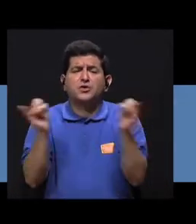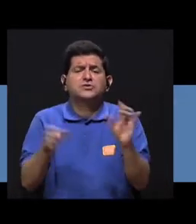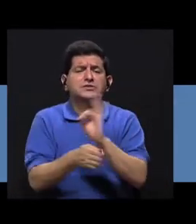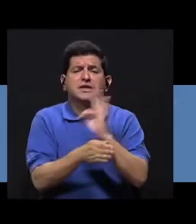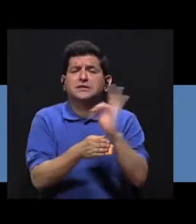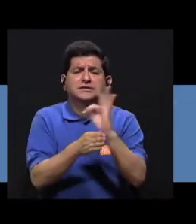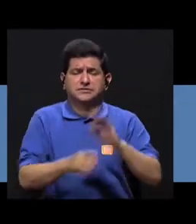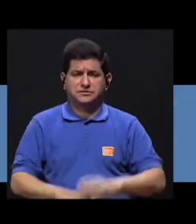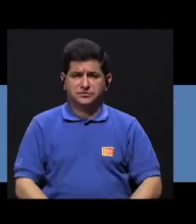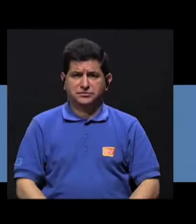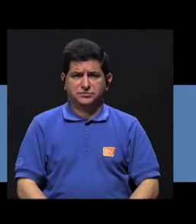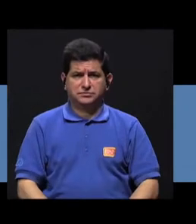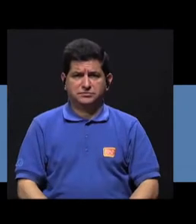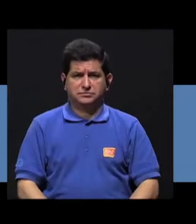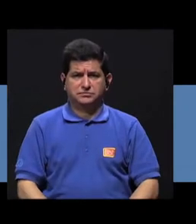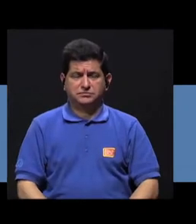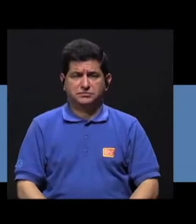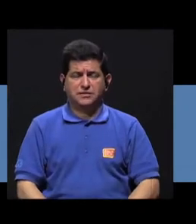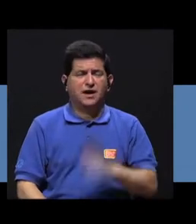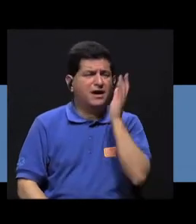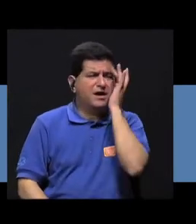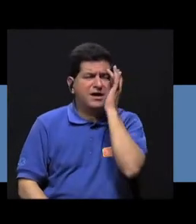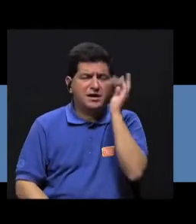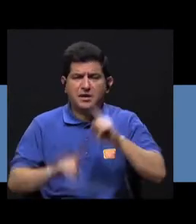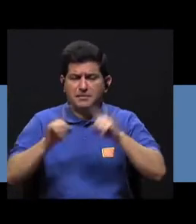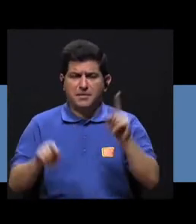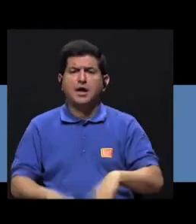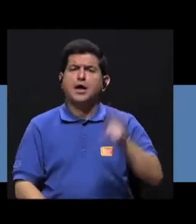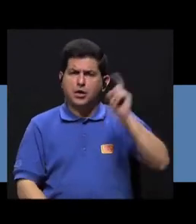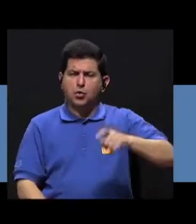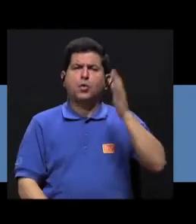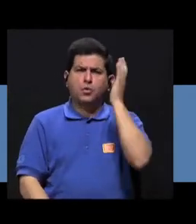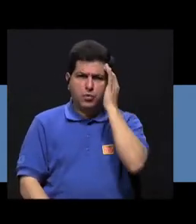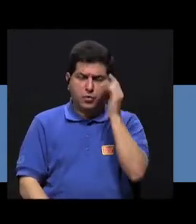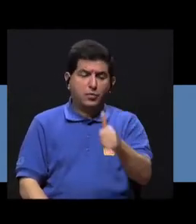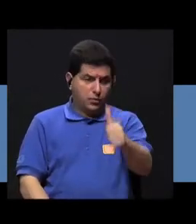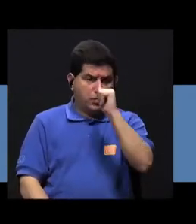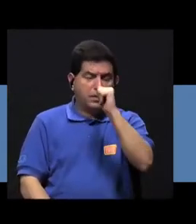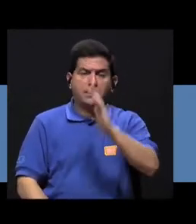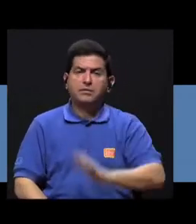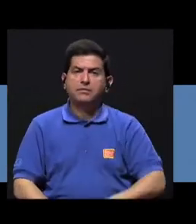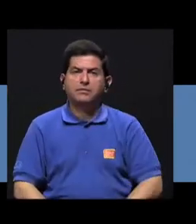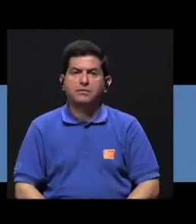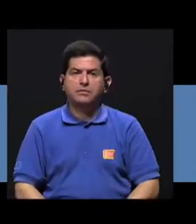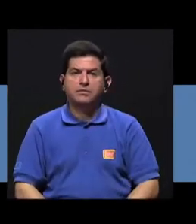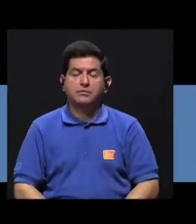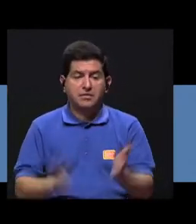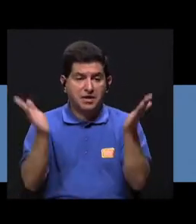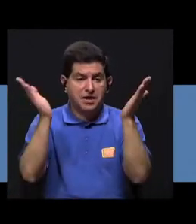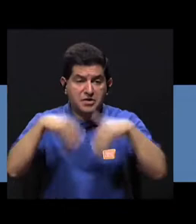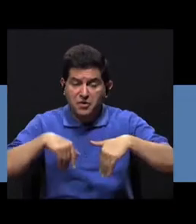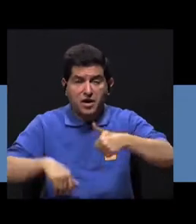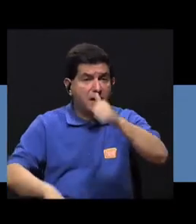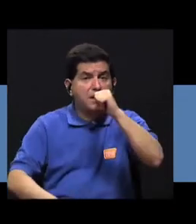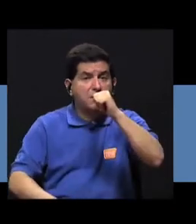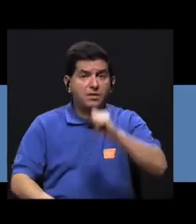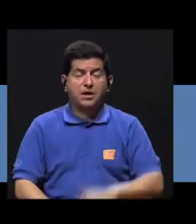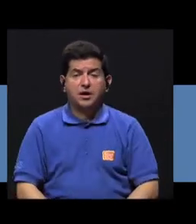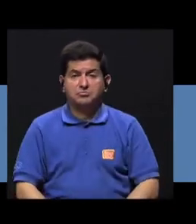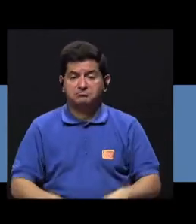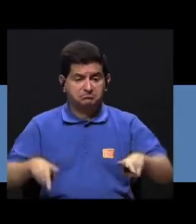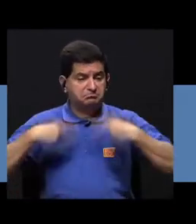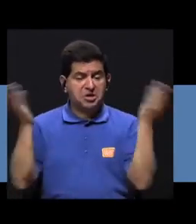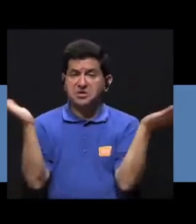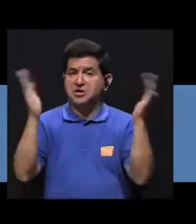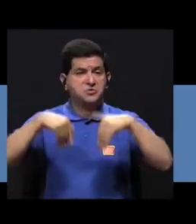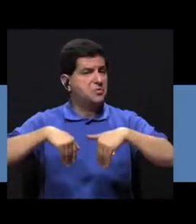tele. Porque se preocupan, pero por lo que deberían preocuparse es por el agua. Si no hay agua, no hay